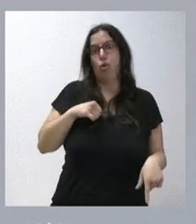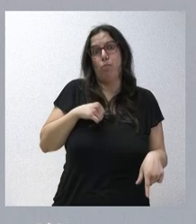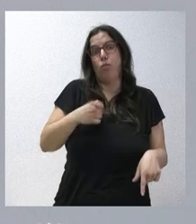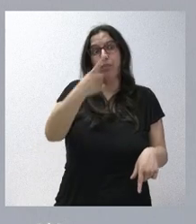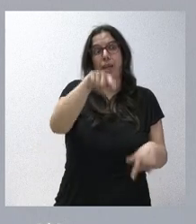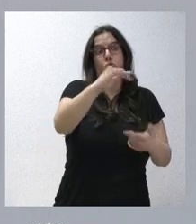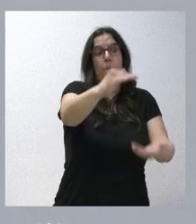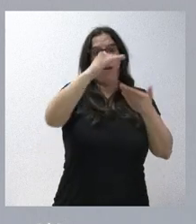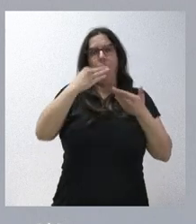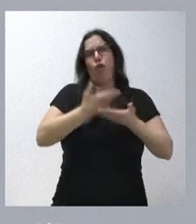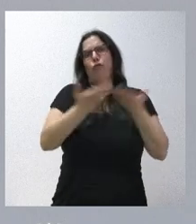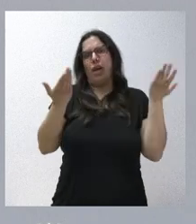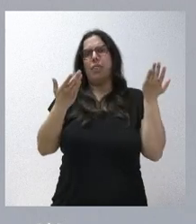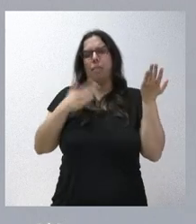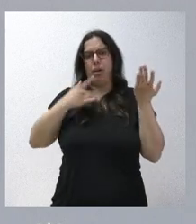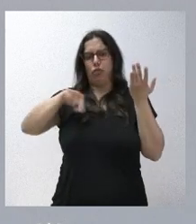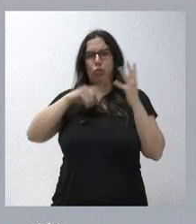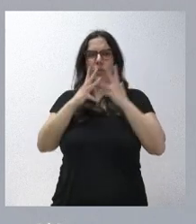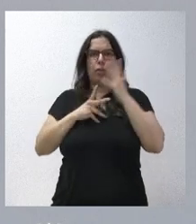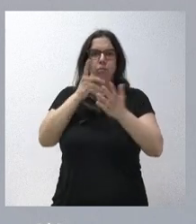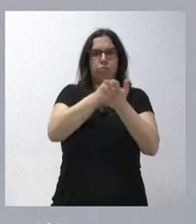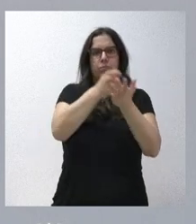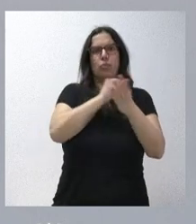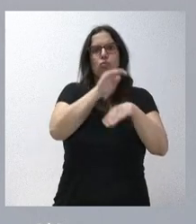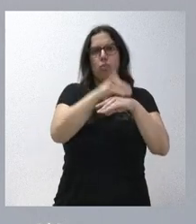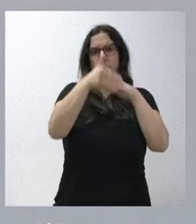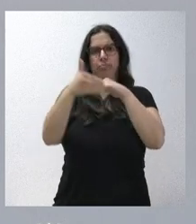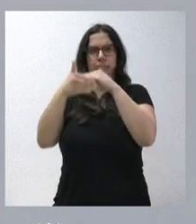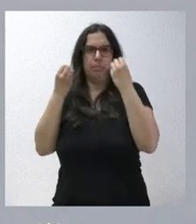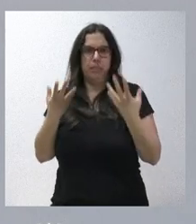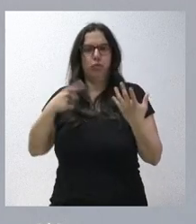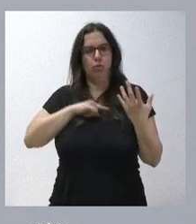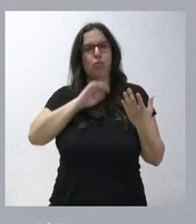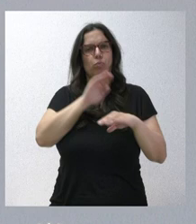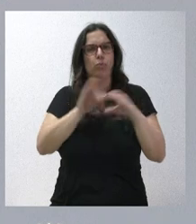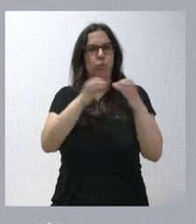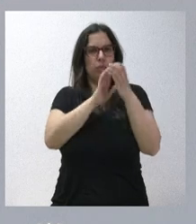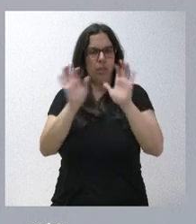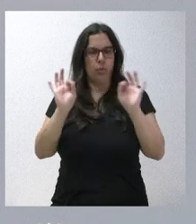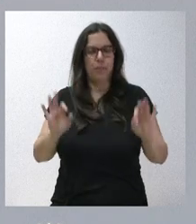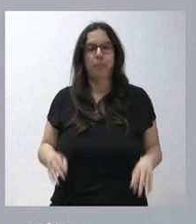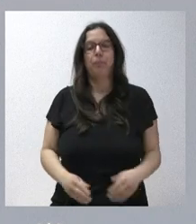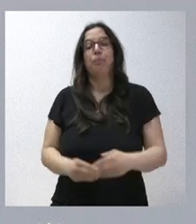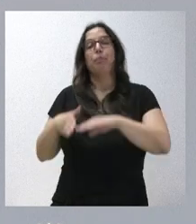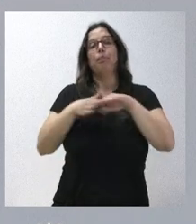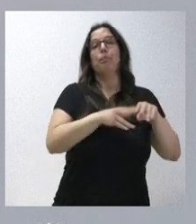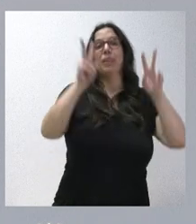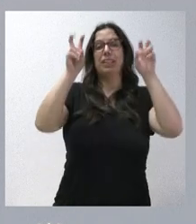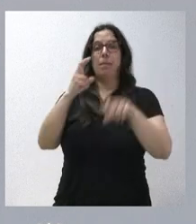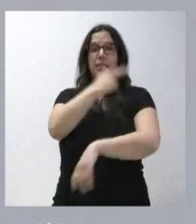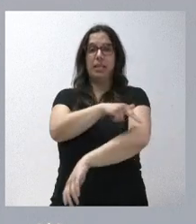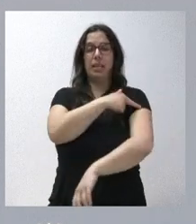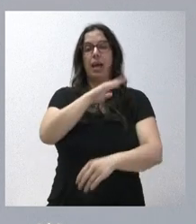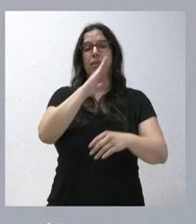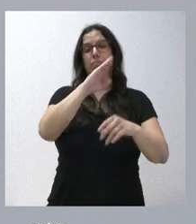también con que la administración pueda realizar los pagos en los tiempos previstos que es lo que hacemos desde la junta de castillero en el ámbito de la sanidad son varios los